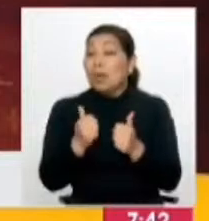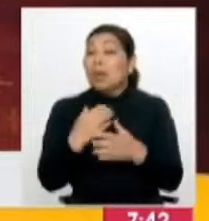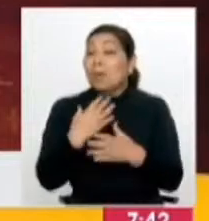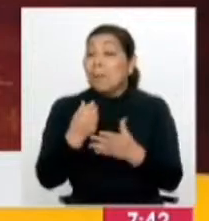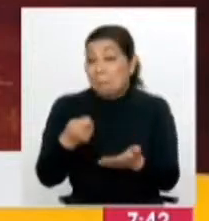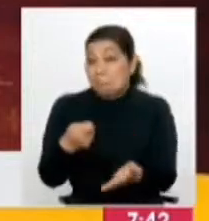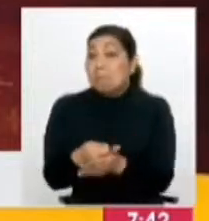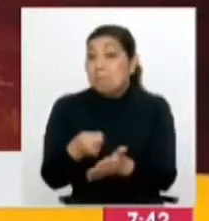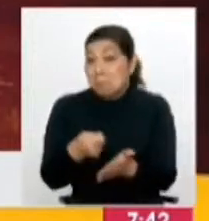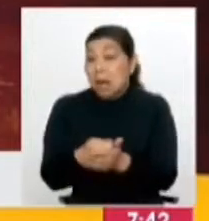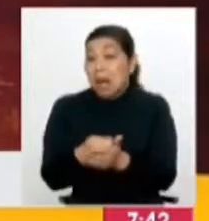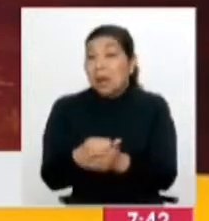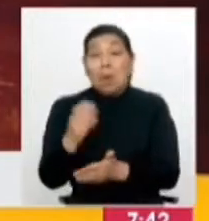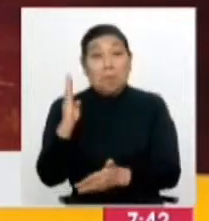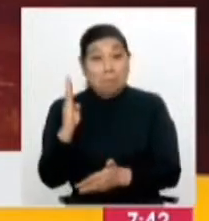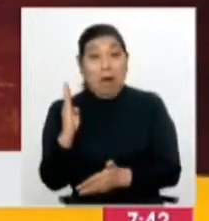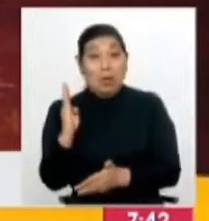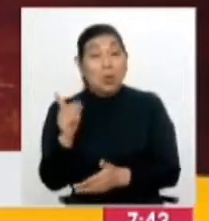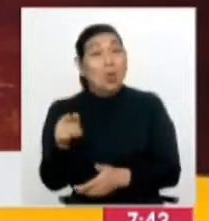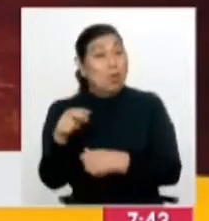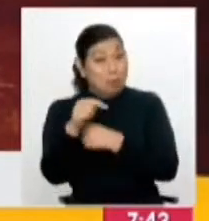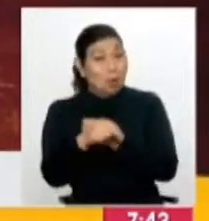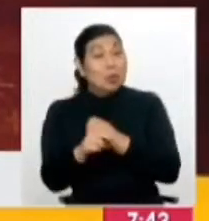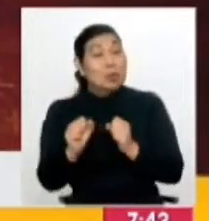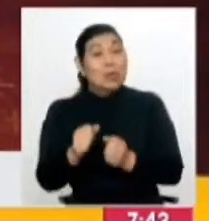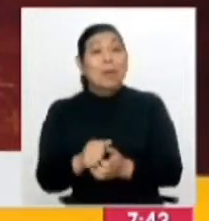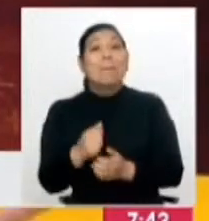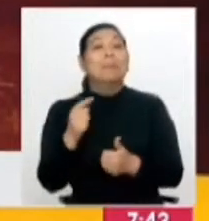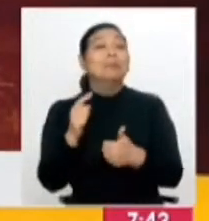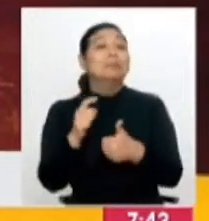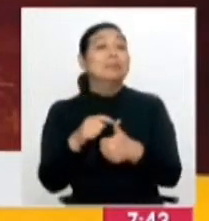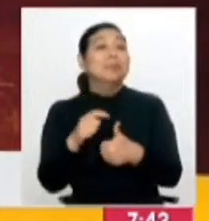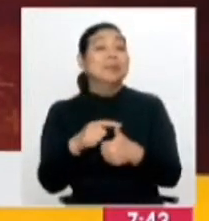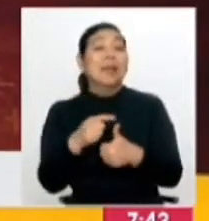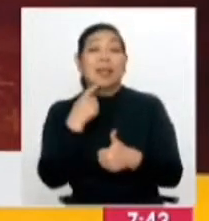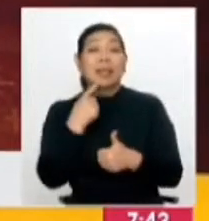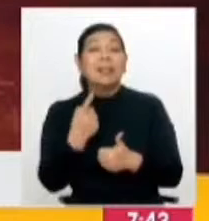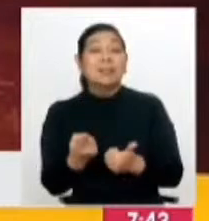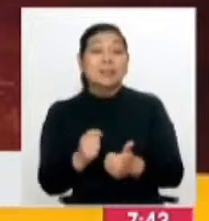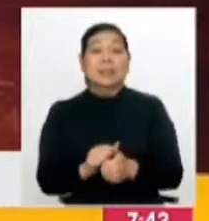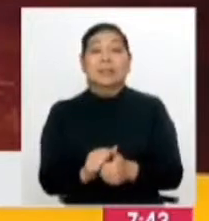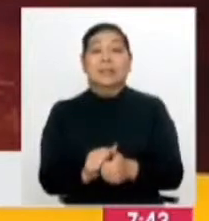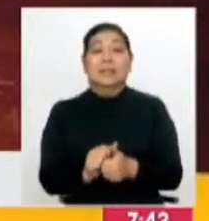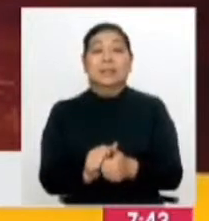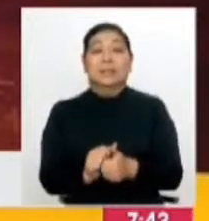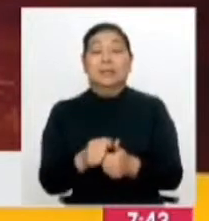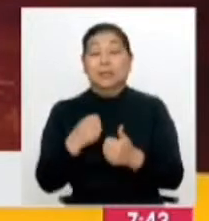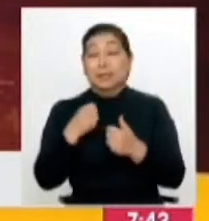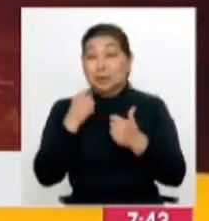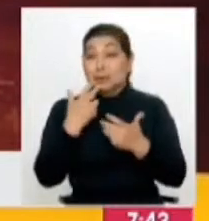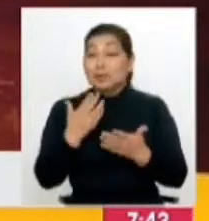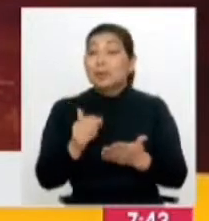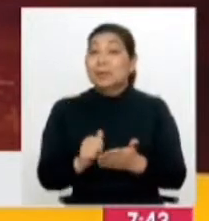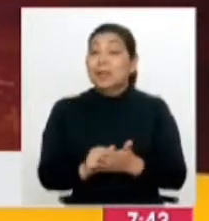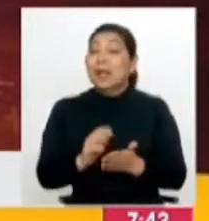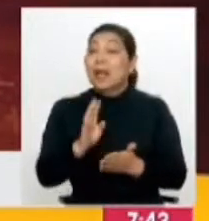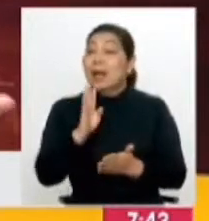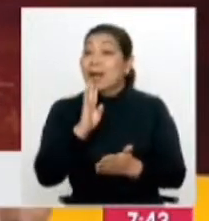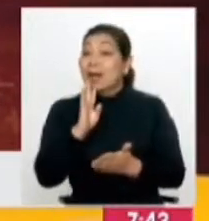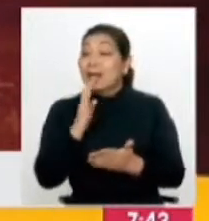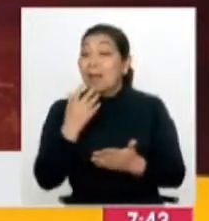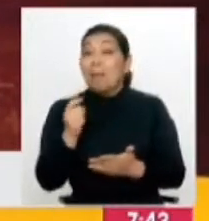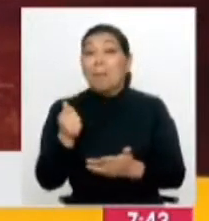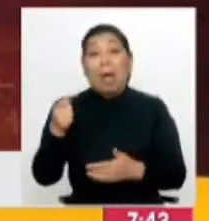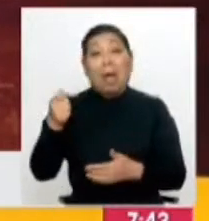salud financiera del Banco de la Nación, ¿no? Primero, algo que lo enlaza es, me sorprende gratamente que hablen de ya